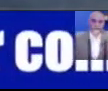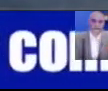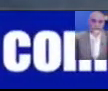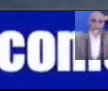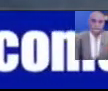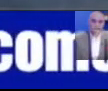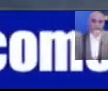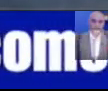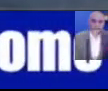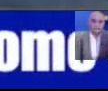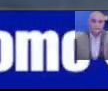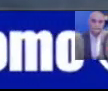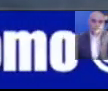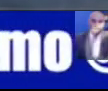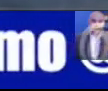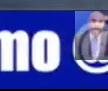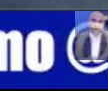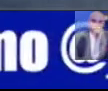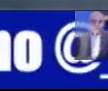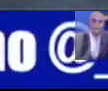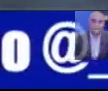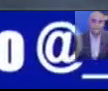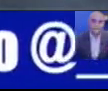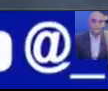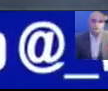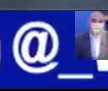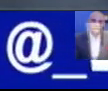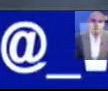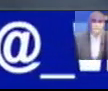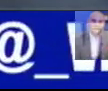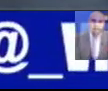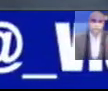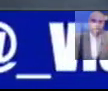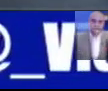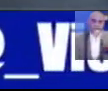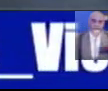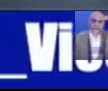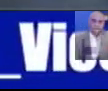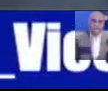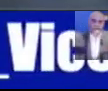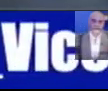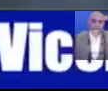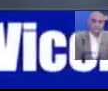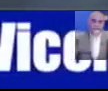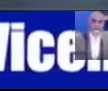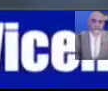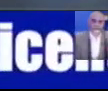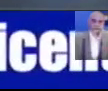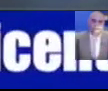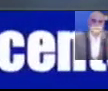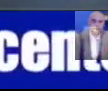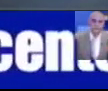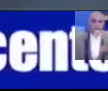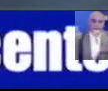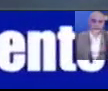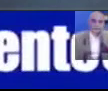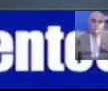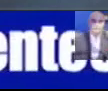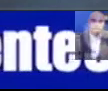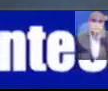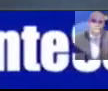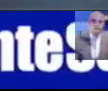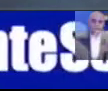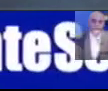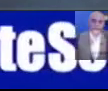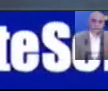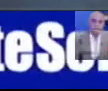gobernador. No lo sabemos. Entonces, eso significa también que los representantes